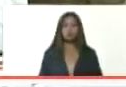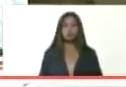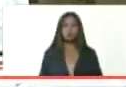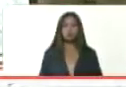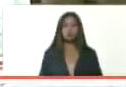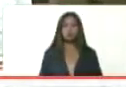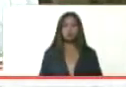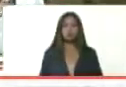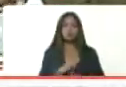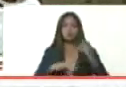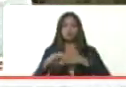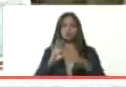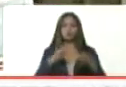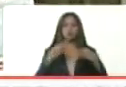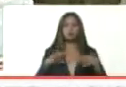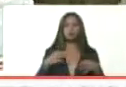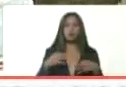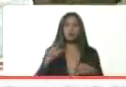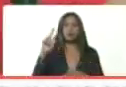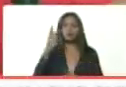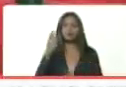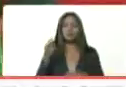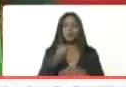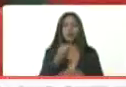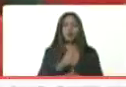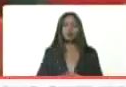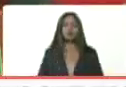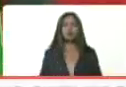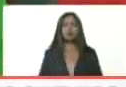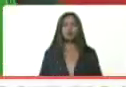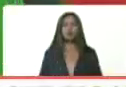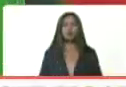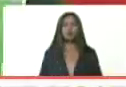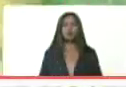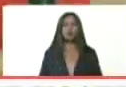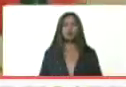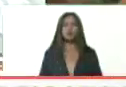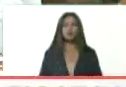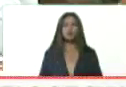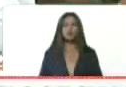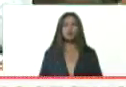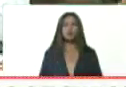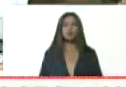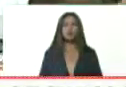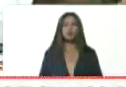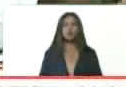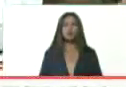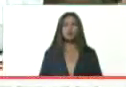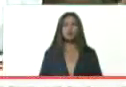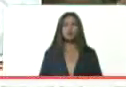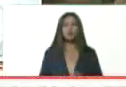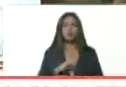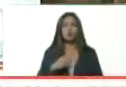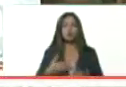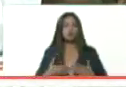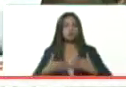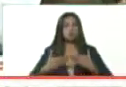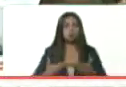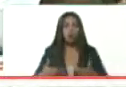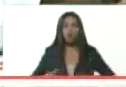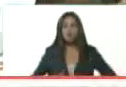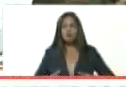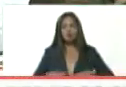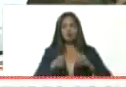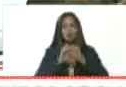las ciencias naturales de tercer grado dedicado estamos aquí estamos dedicados a la educación